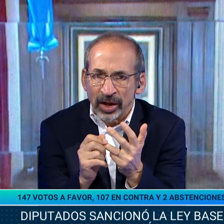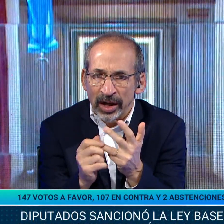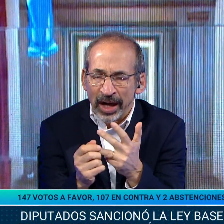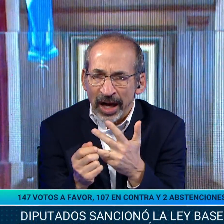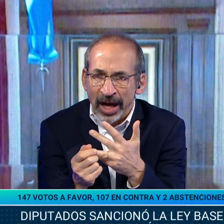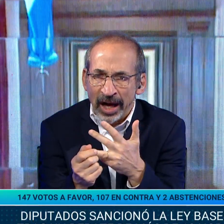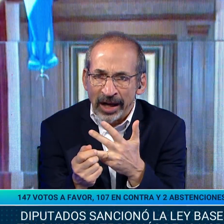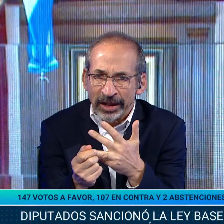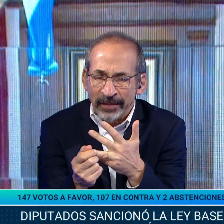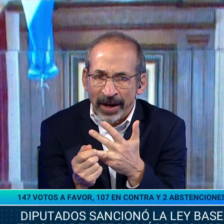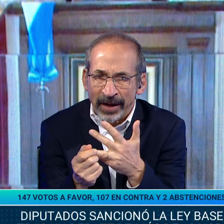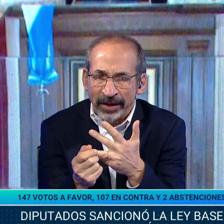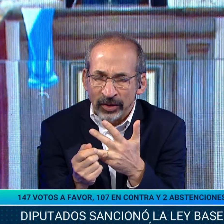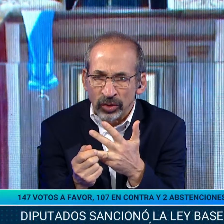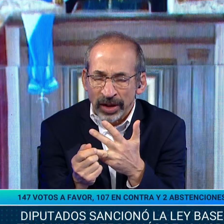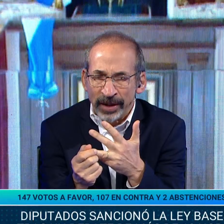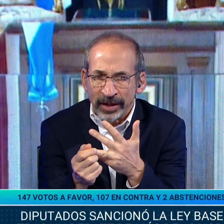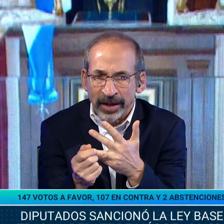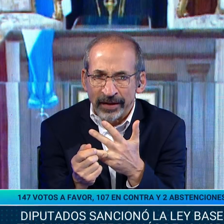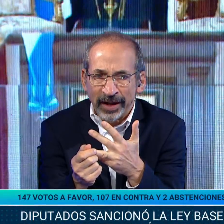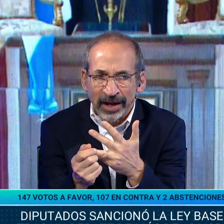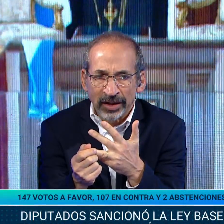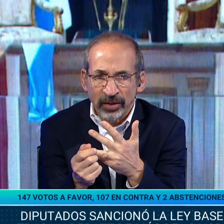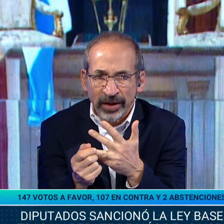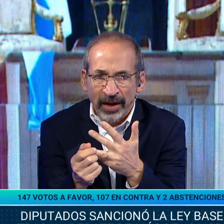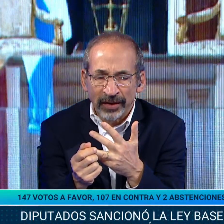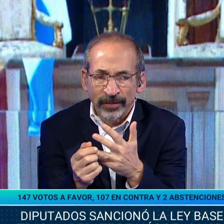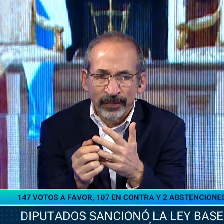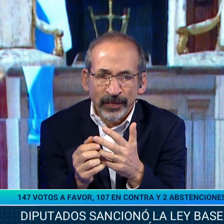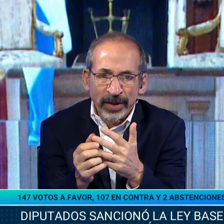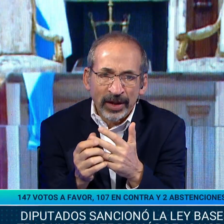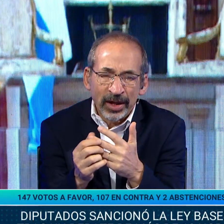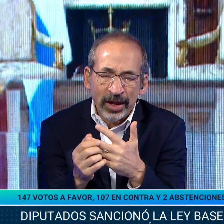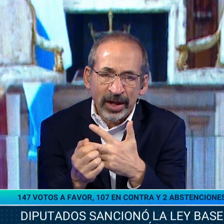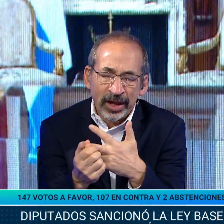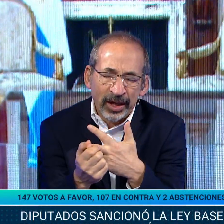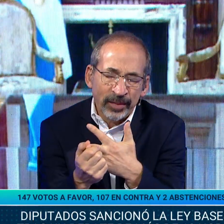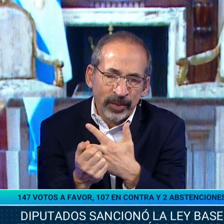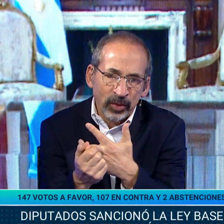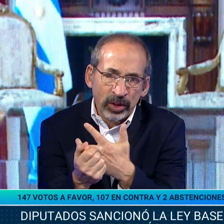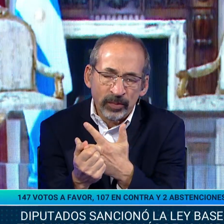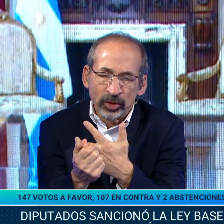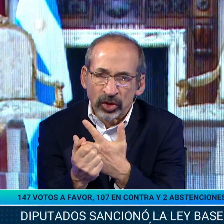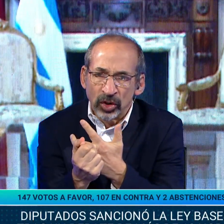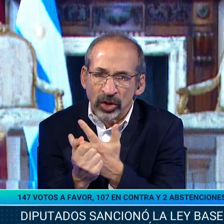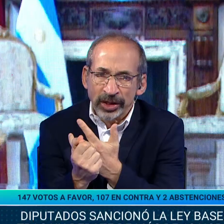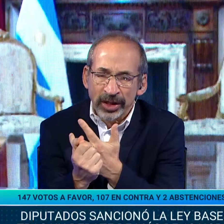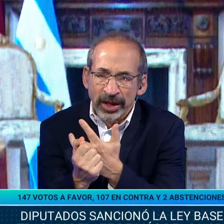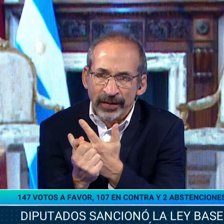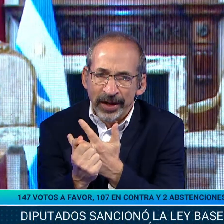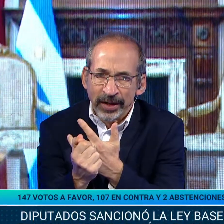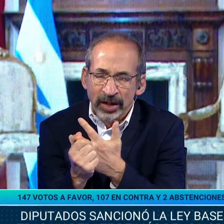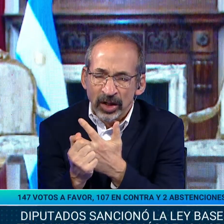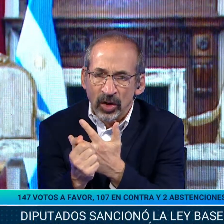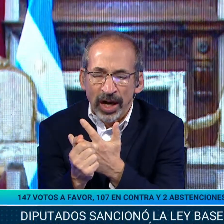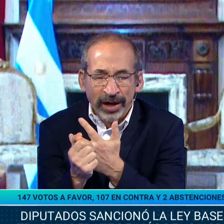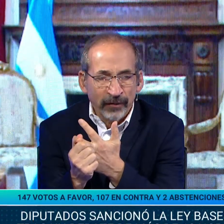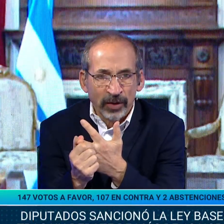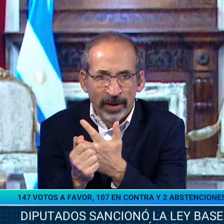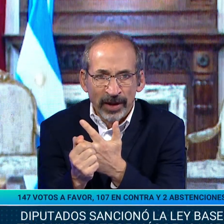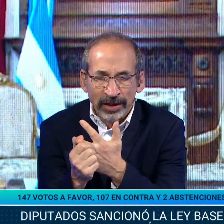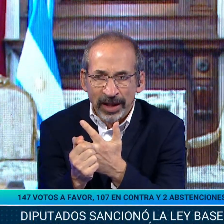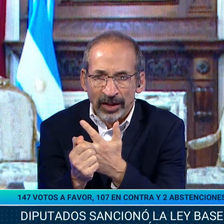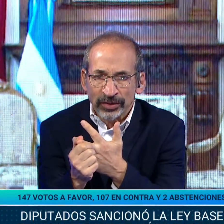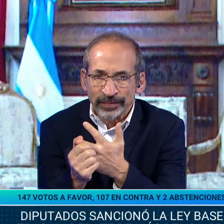lado, el tema justamente de la seguridad, y por último todo lo que tiene que ver con